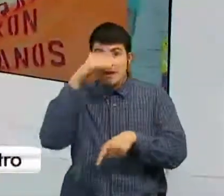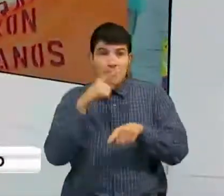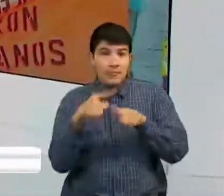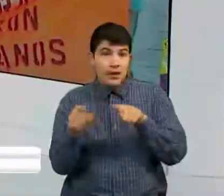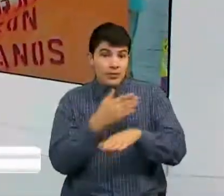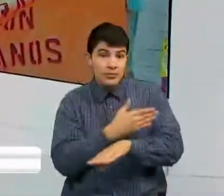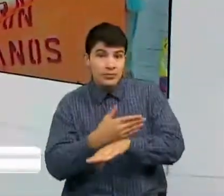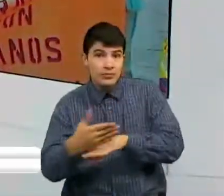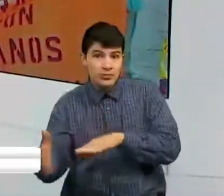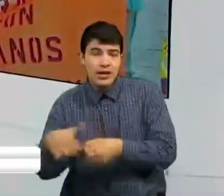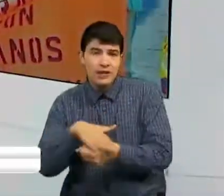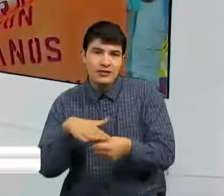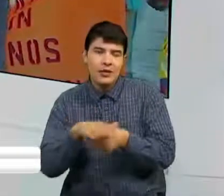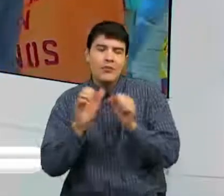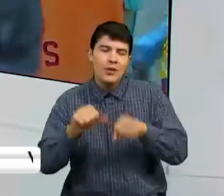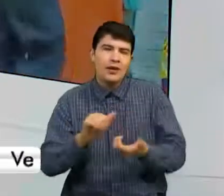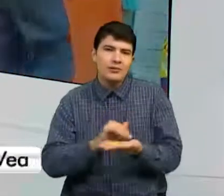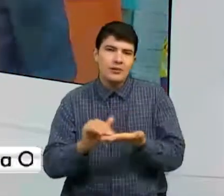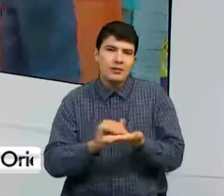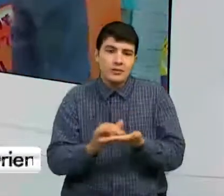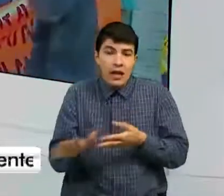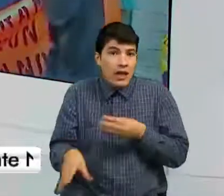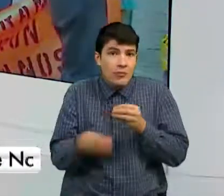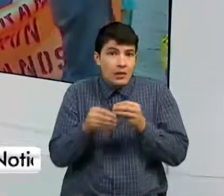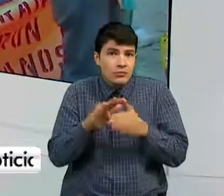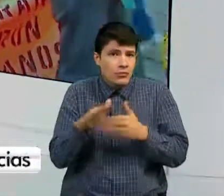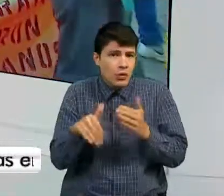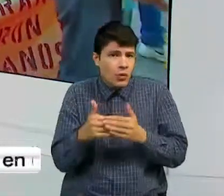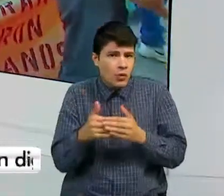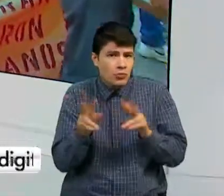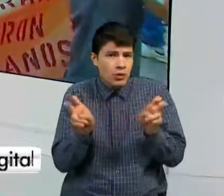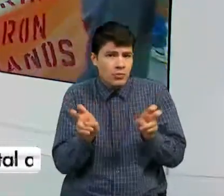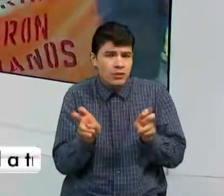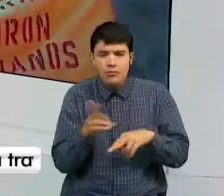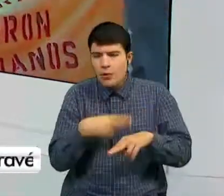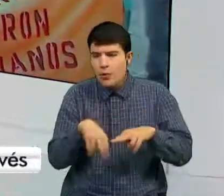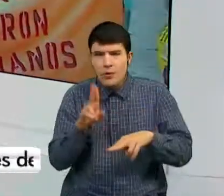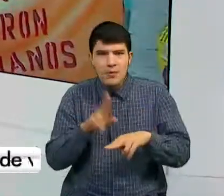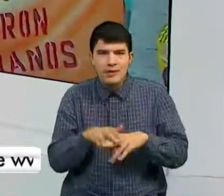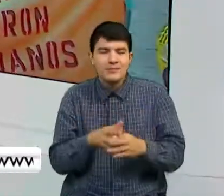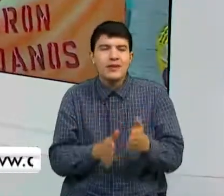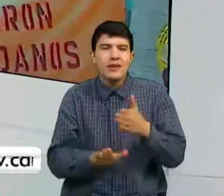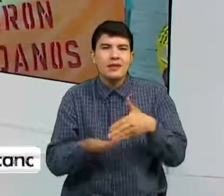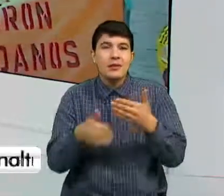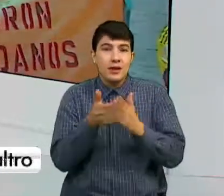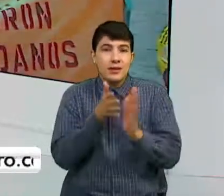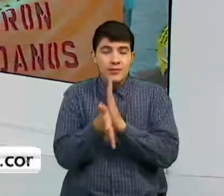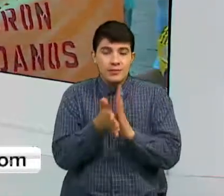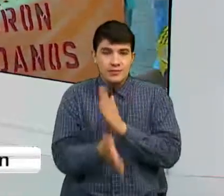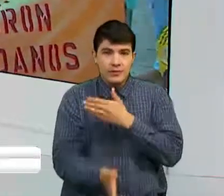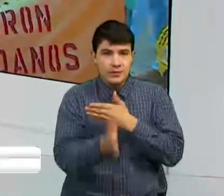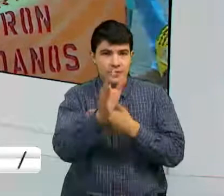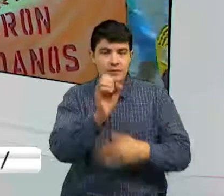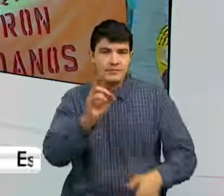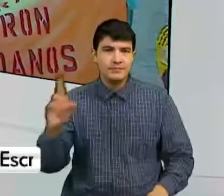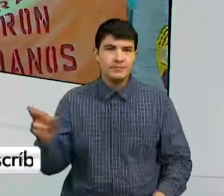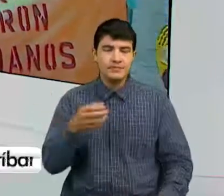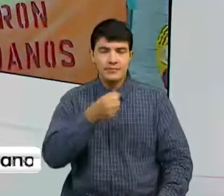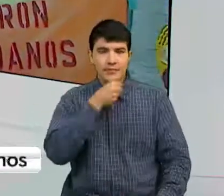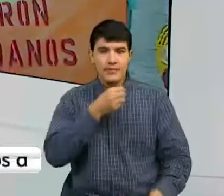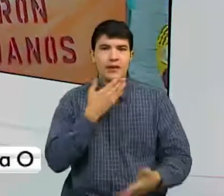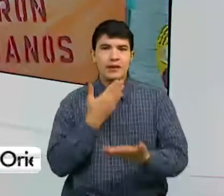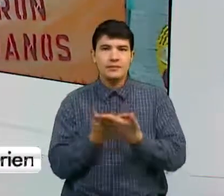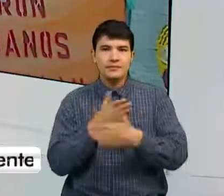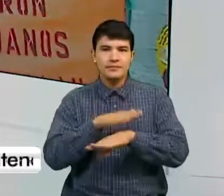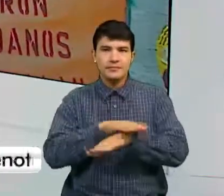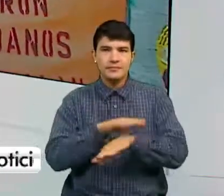esta situación se resuelva. En lo demás, todo transcurre de manera normal. Esta es la información que tenemos. Regreso con ustedes al Centro de Estudios.